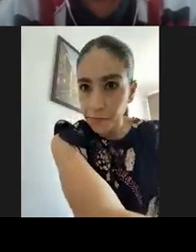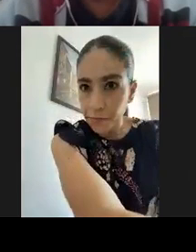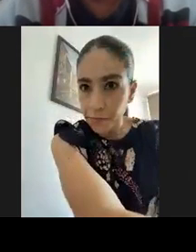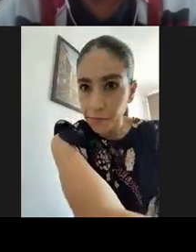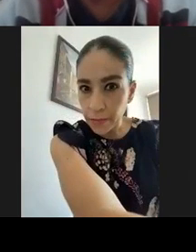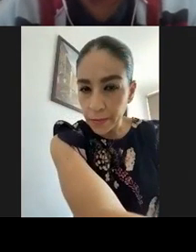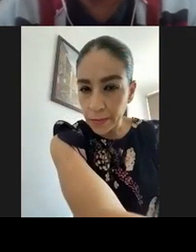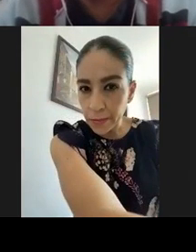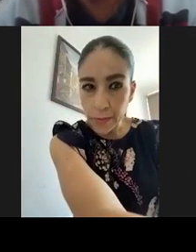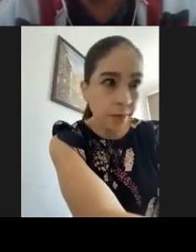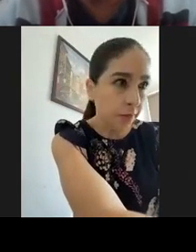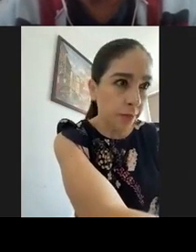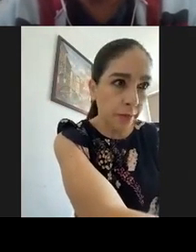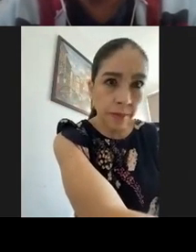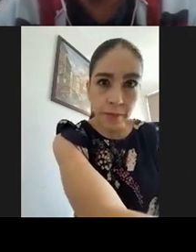Presente.